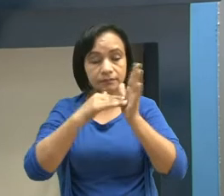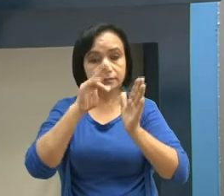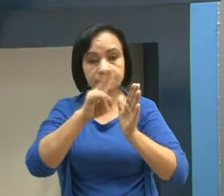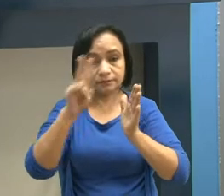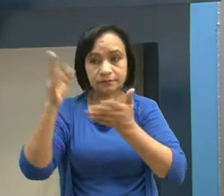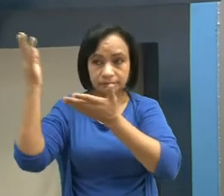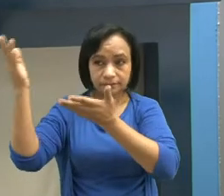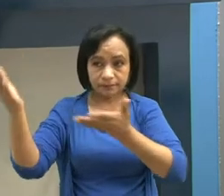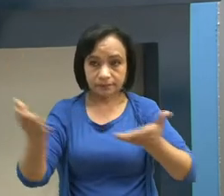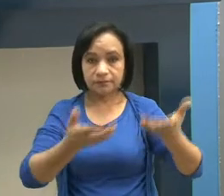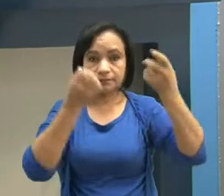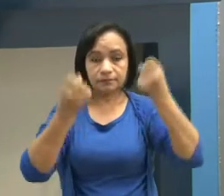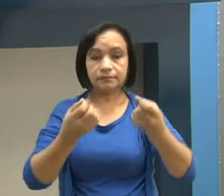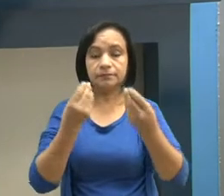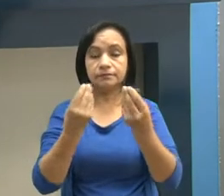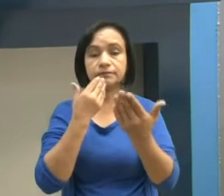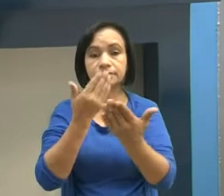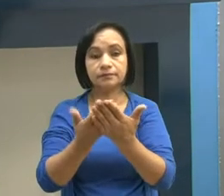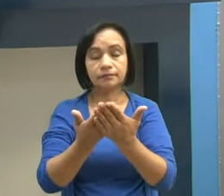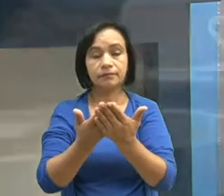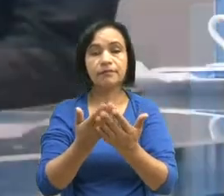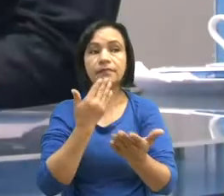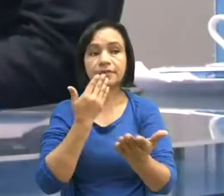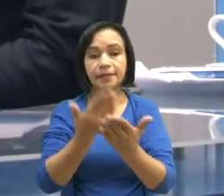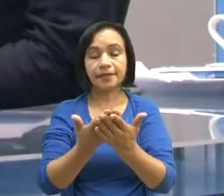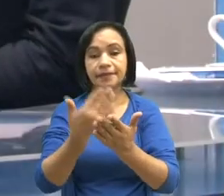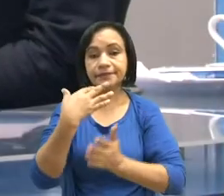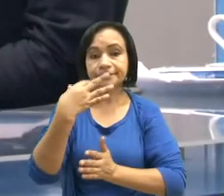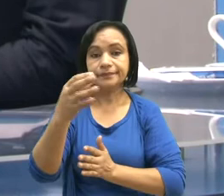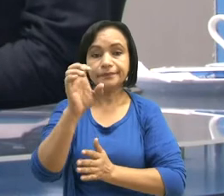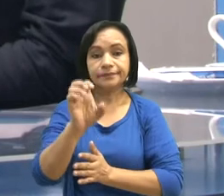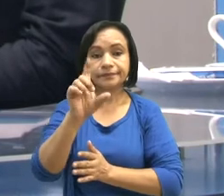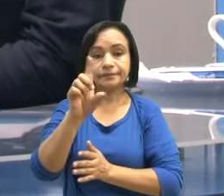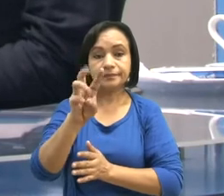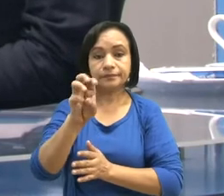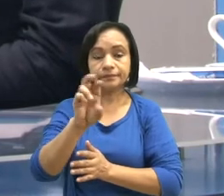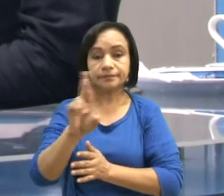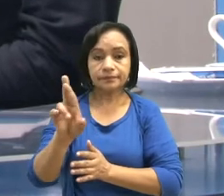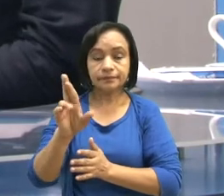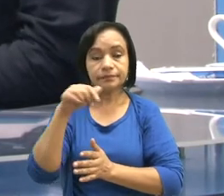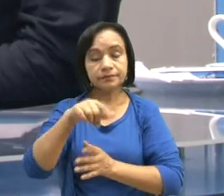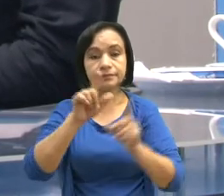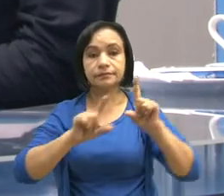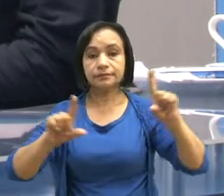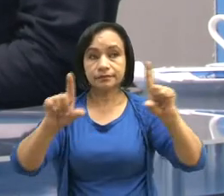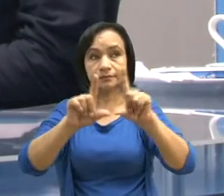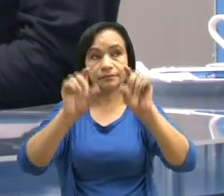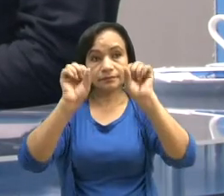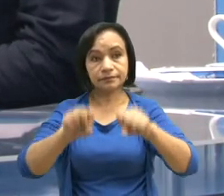Compañero Barreda, bienvenido, muchísimas gracias por estar con nosotros. Muchas gracias, Elmer, por volvernos a permitir, ¿no?, estar desde este espacio